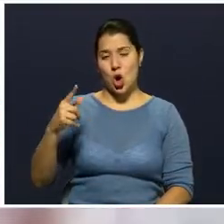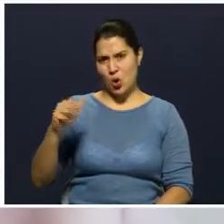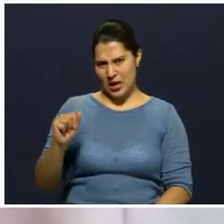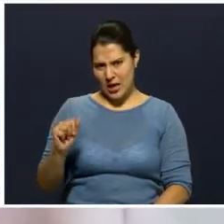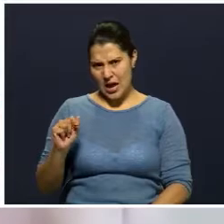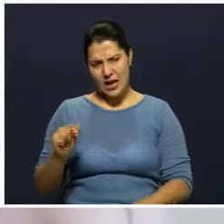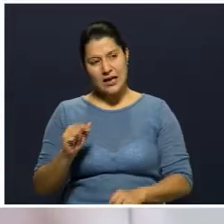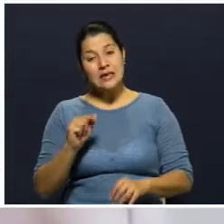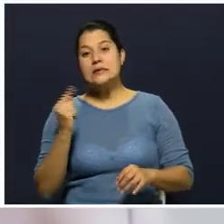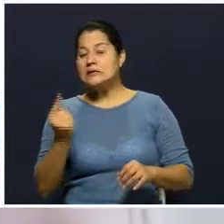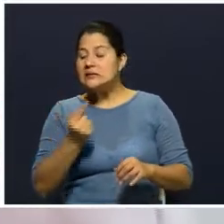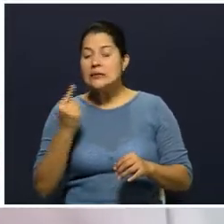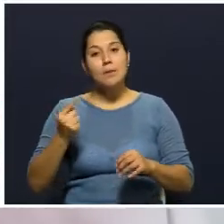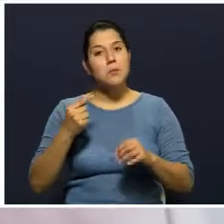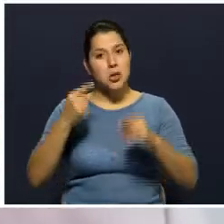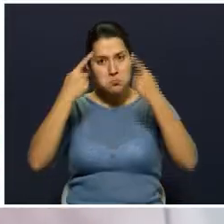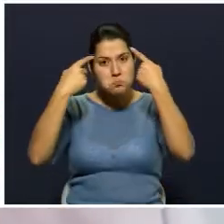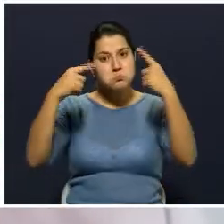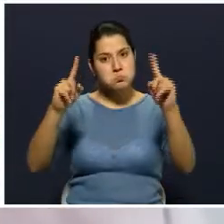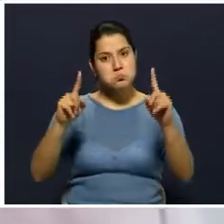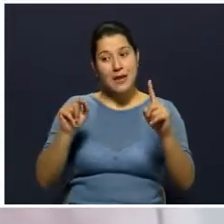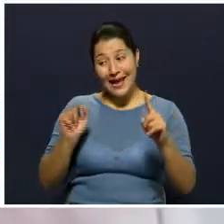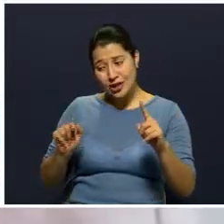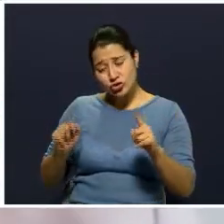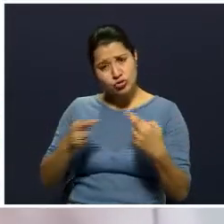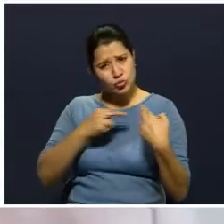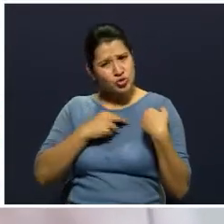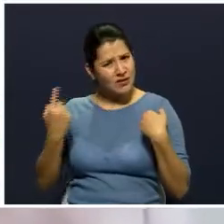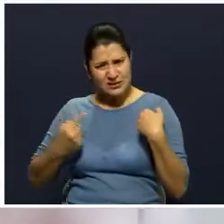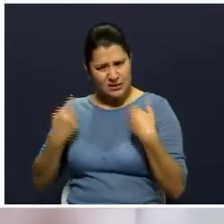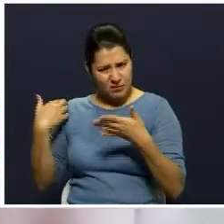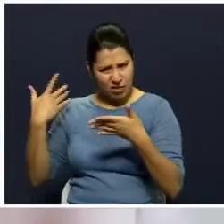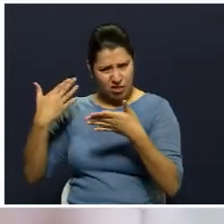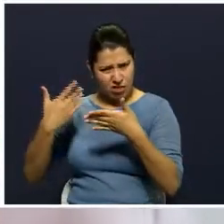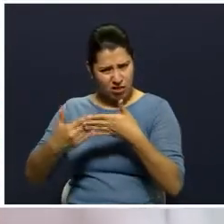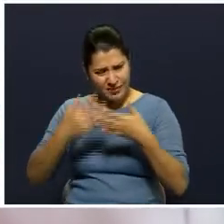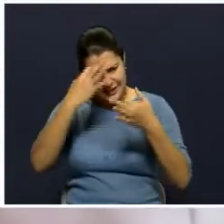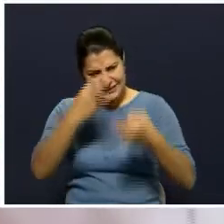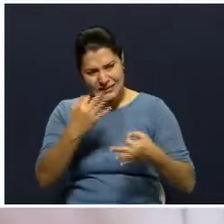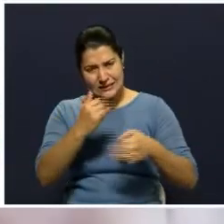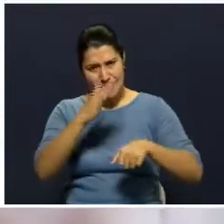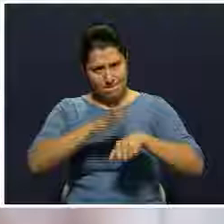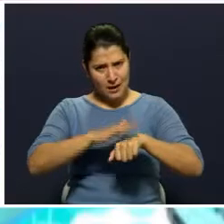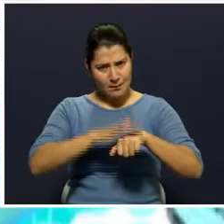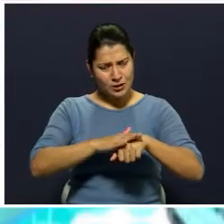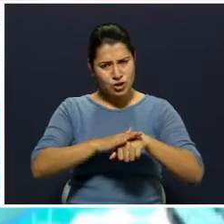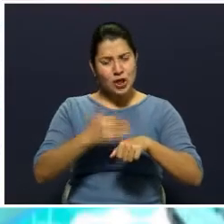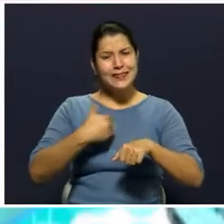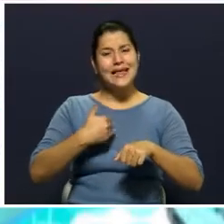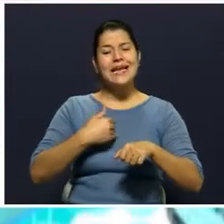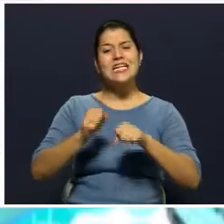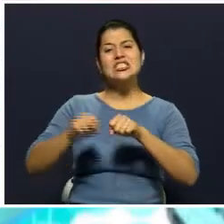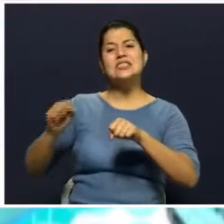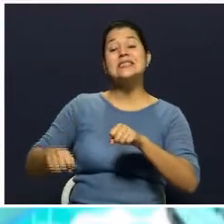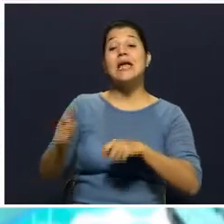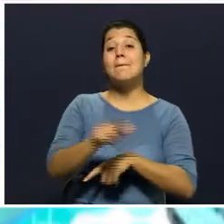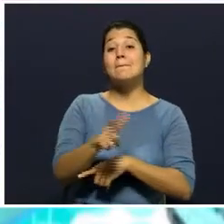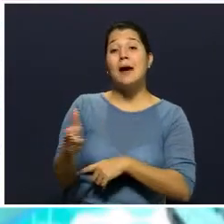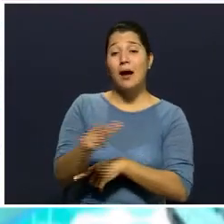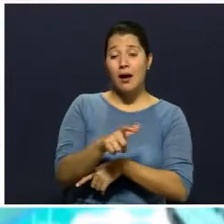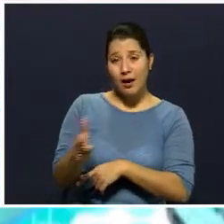decir, de éxito, si lo queremos llamar así, de un 87%. ¿Qué quiere decir esto? Que el 87% de las personas que pasan al